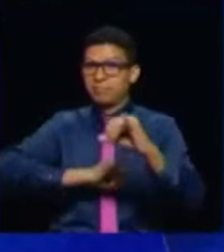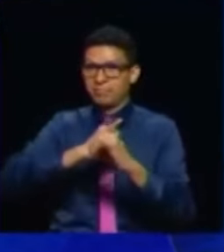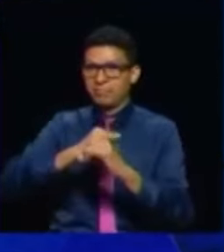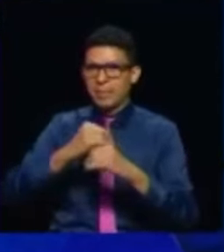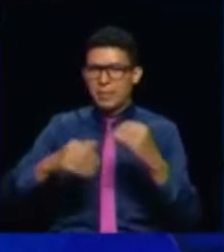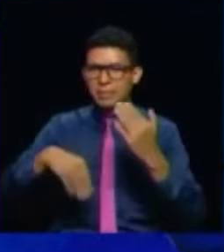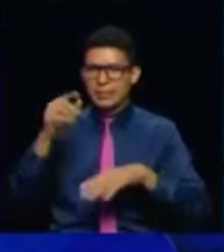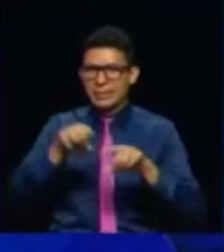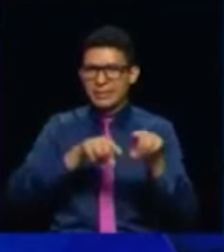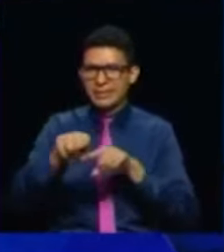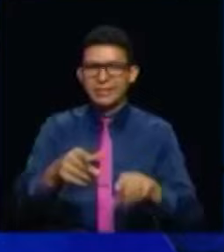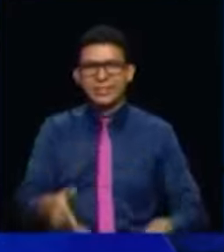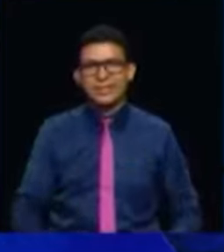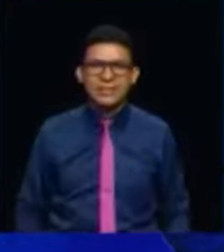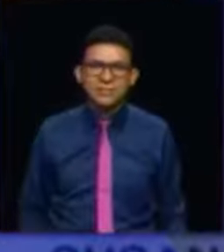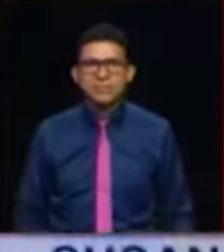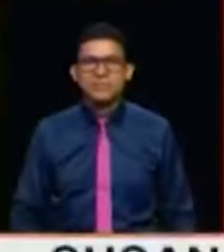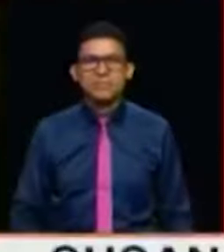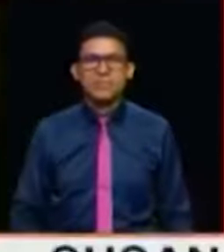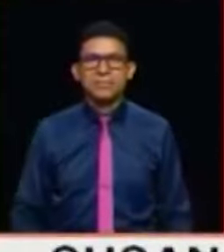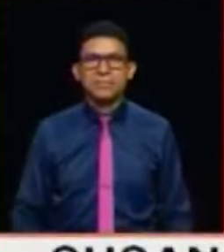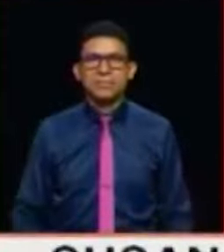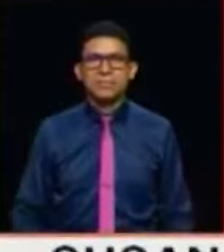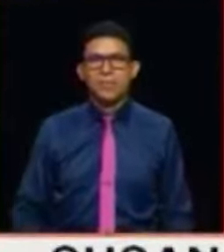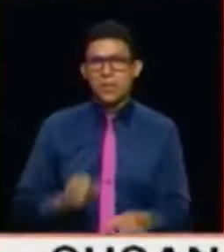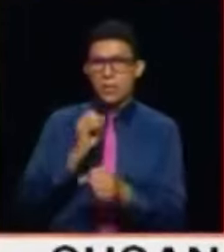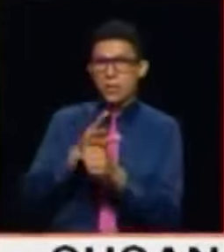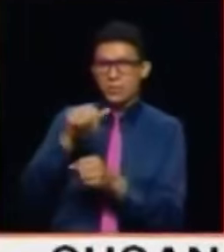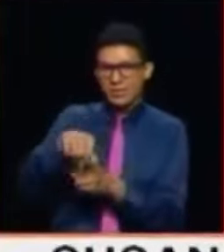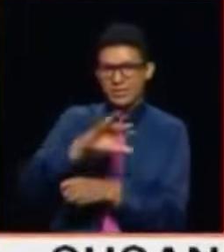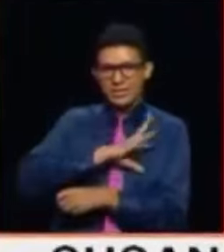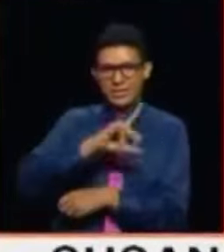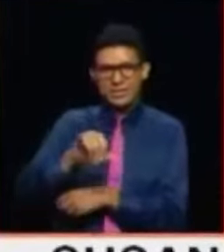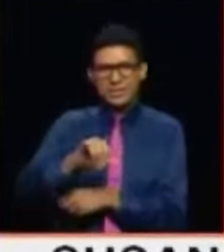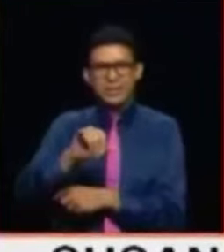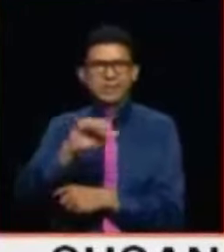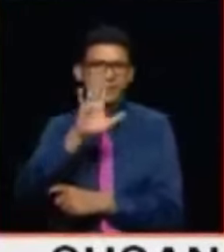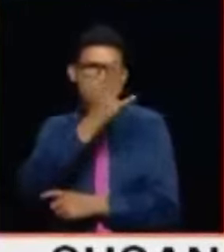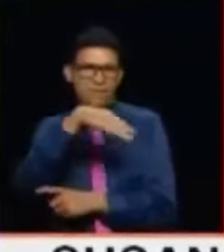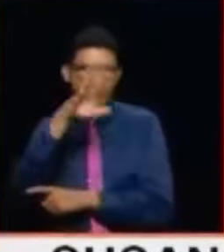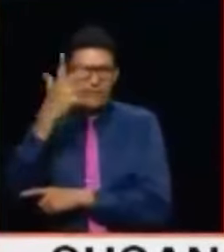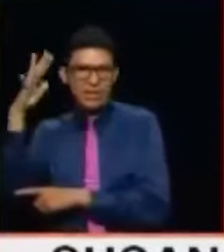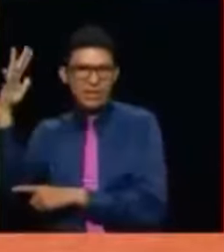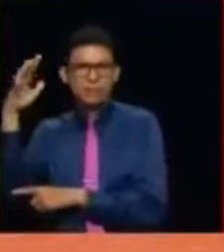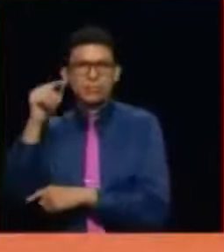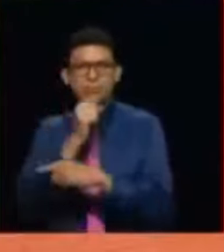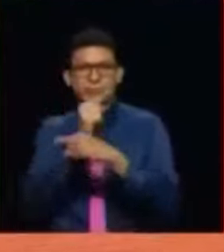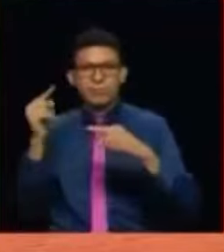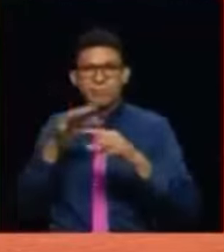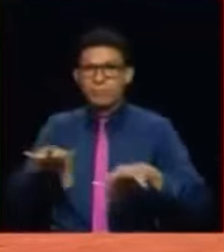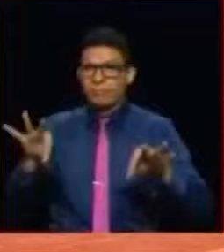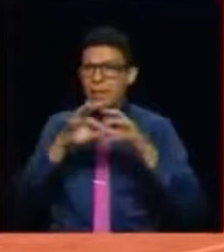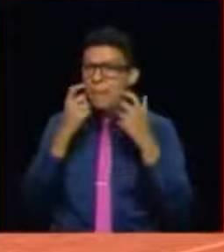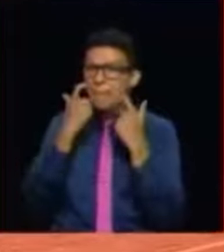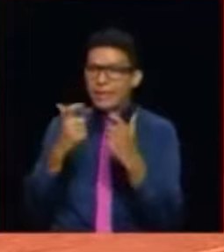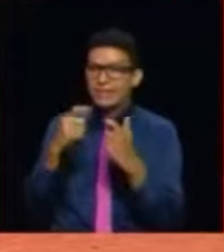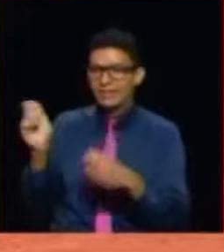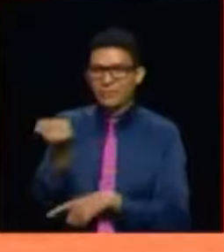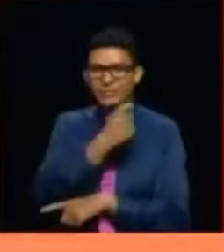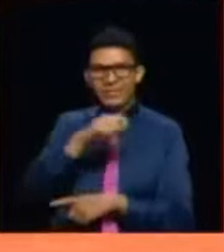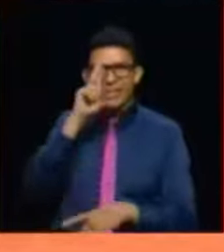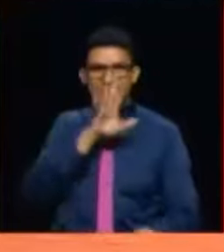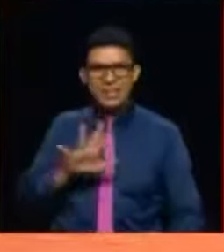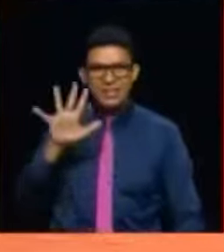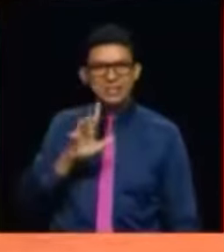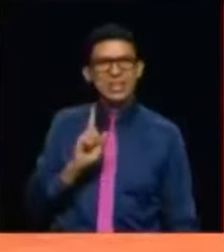para sumar a su ranking. El Club Farallones de Cali es el epicentro de una de las semanas más importantes del tenis nacional.